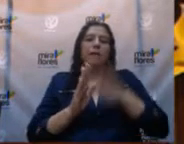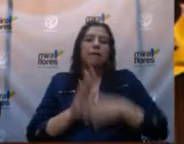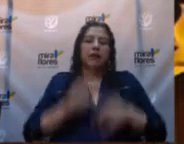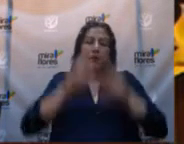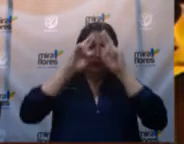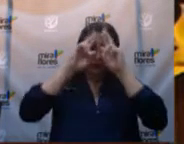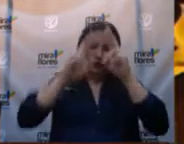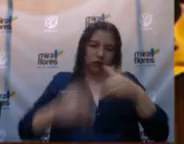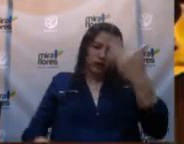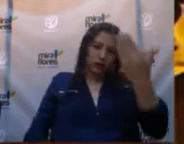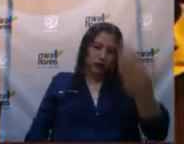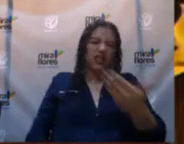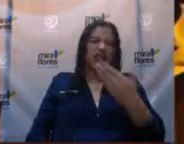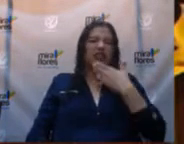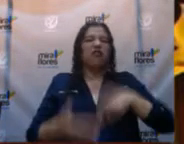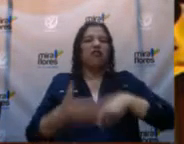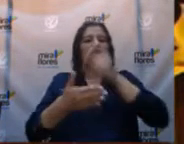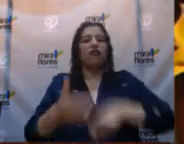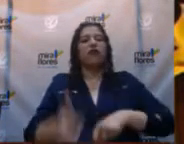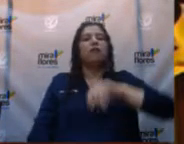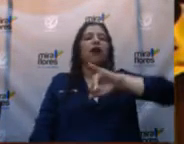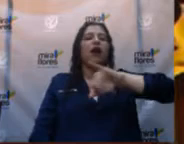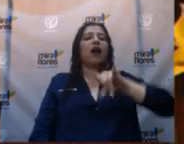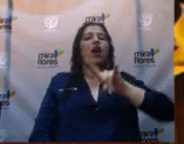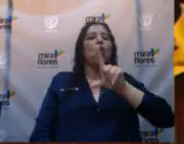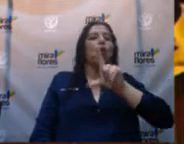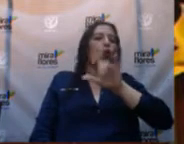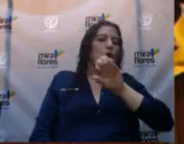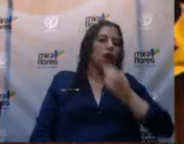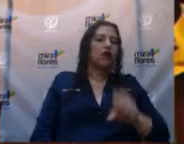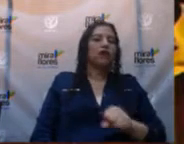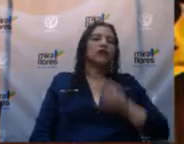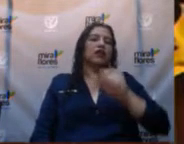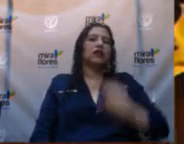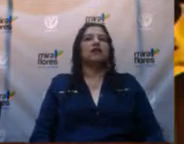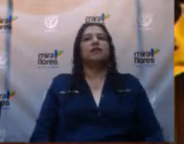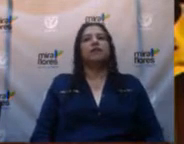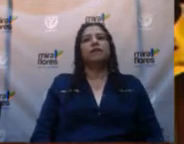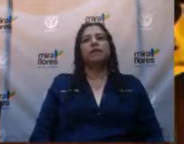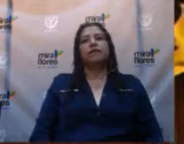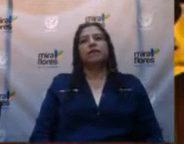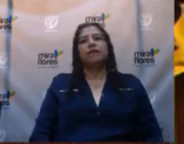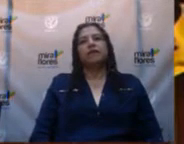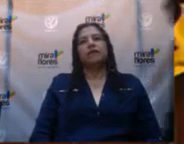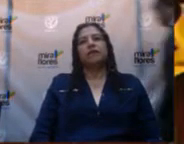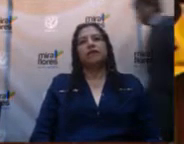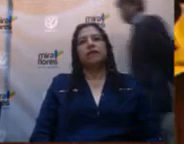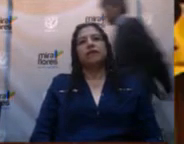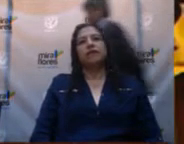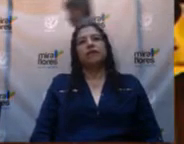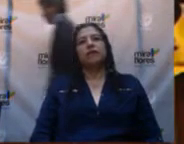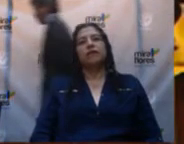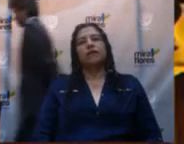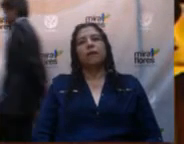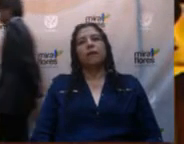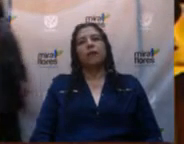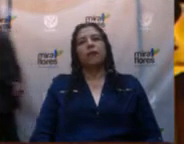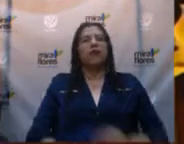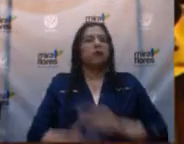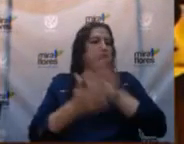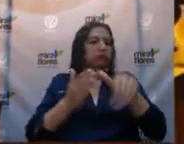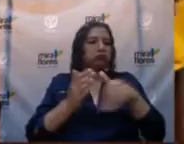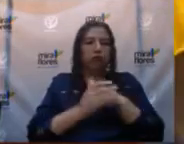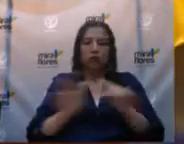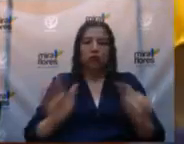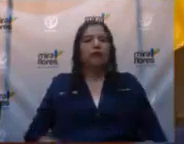consideración. Atentamente, Julio Sánchez Brenis, subprefecto distrital de Miraflores. Es todo, señor alcalde. Muy